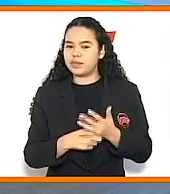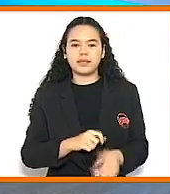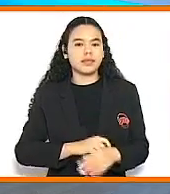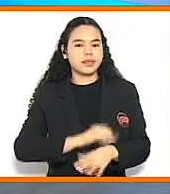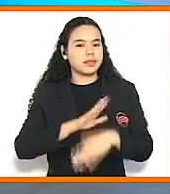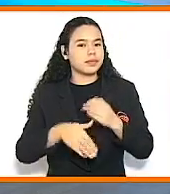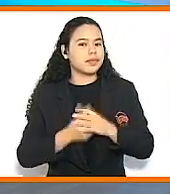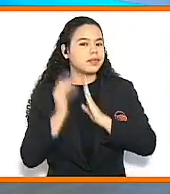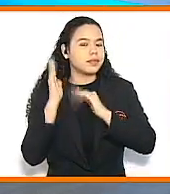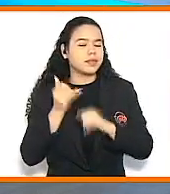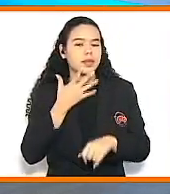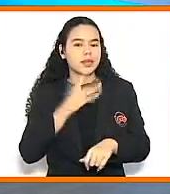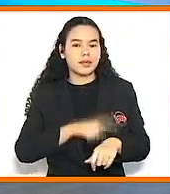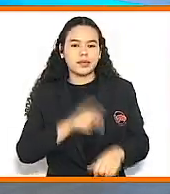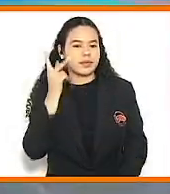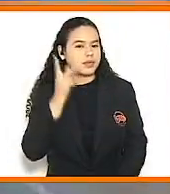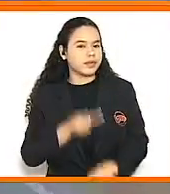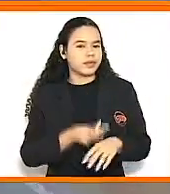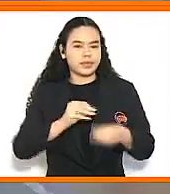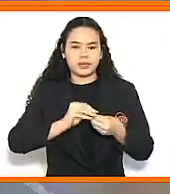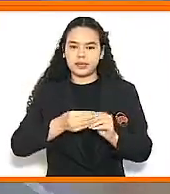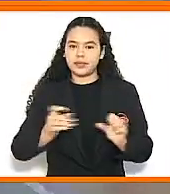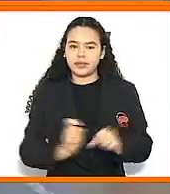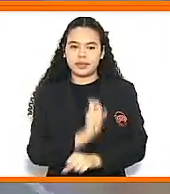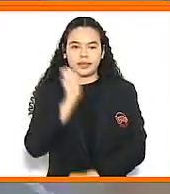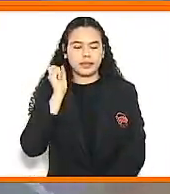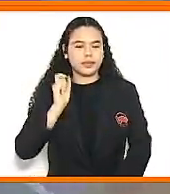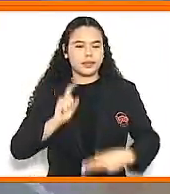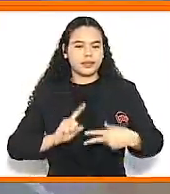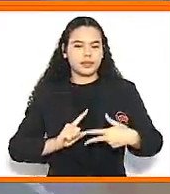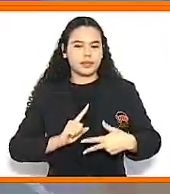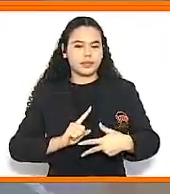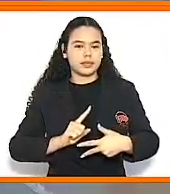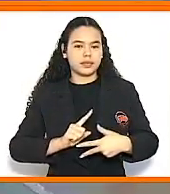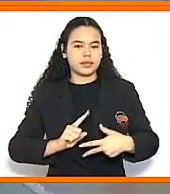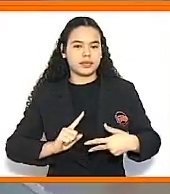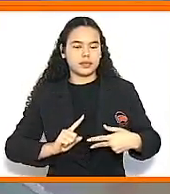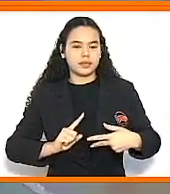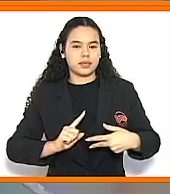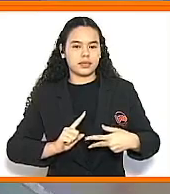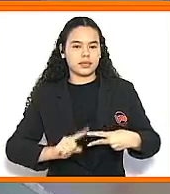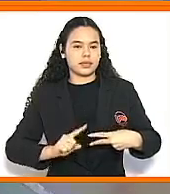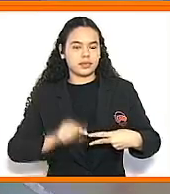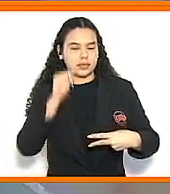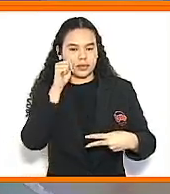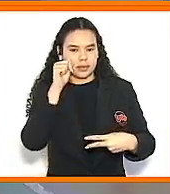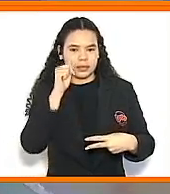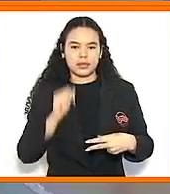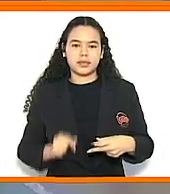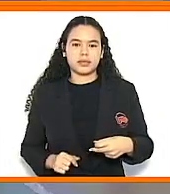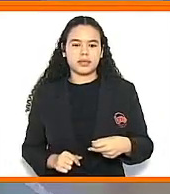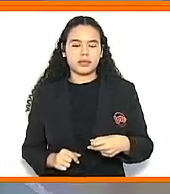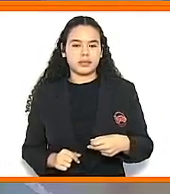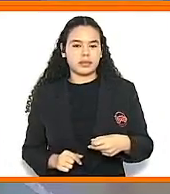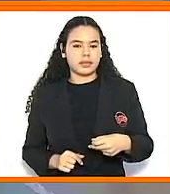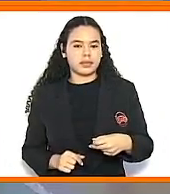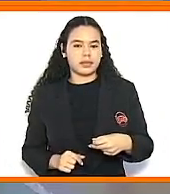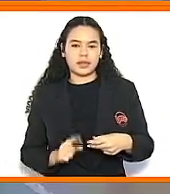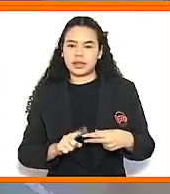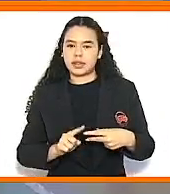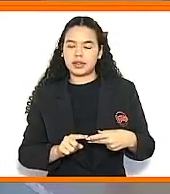muchísima suerte porque vamos a conocer el primer número ganador con su primer dígito y este es, atentos, el